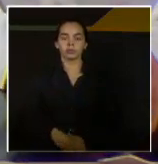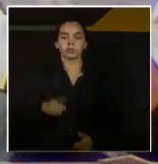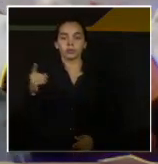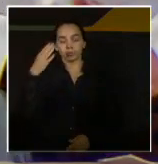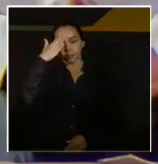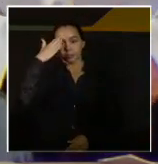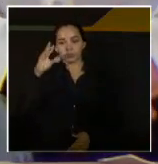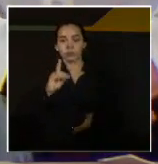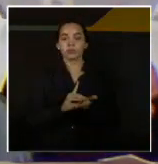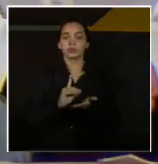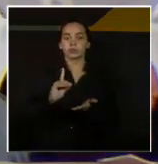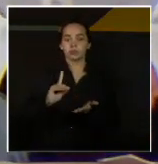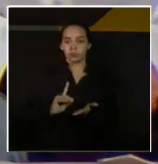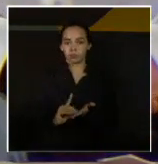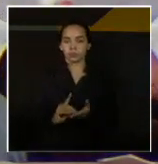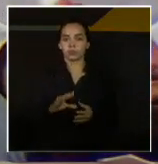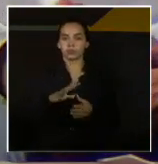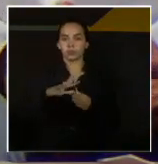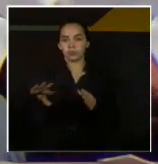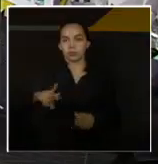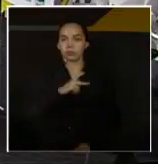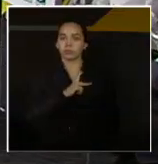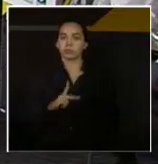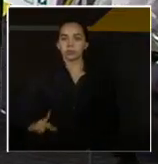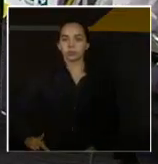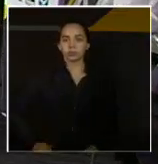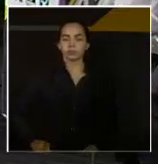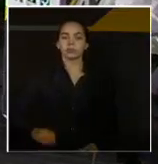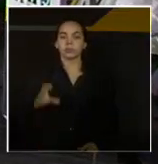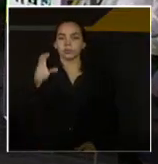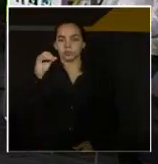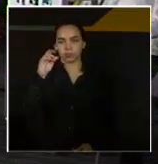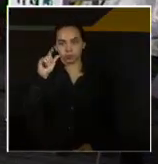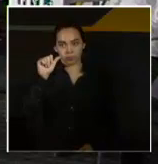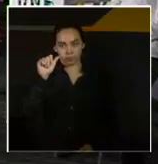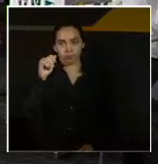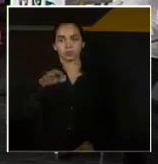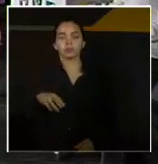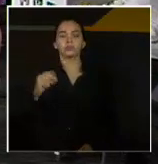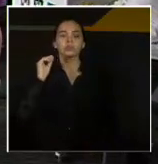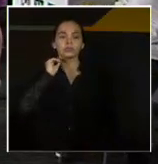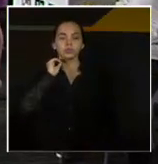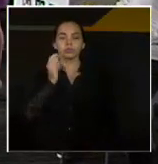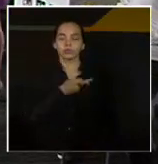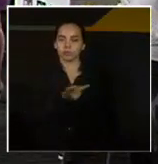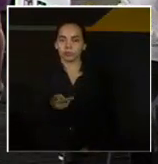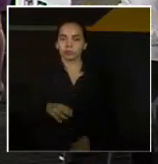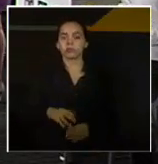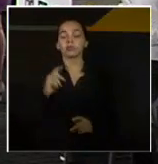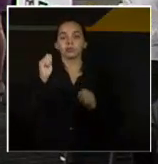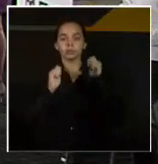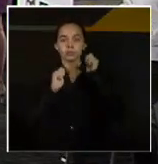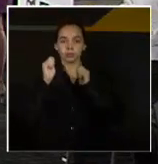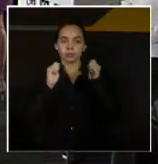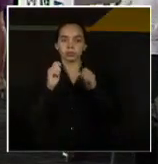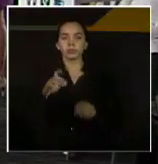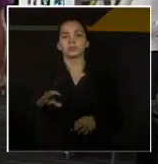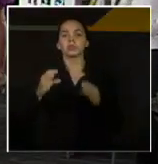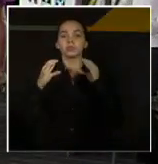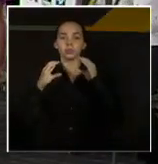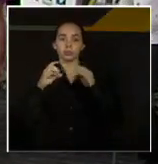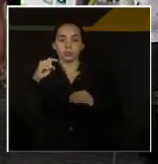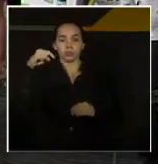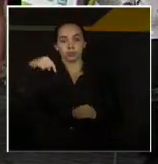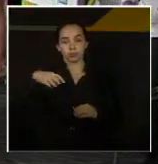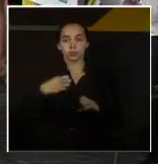en Derecho, expresidenta del Colegio de Abogados de Yucatán y notario público. El tema es seguridad y